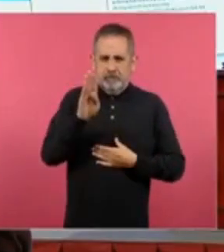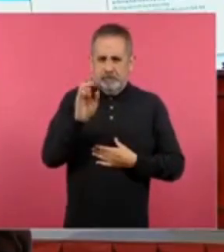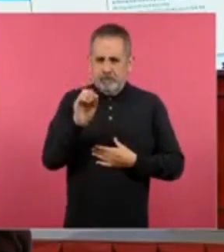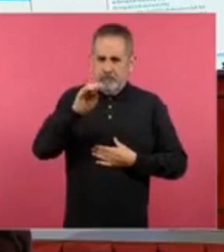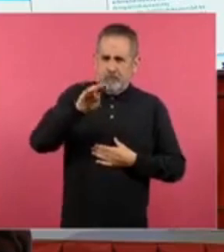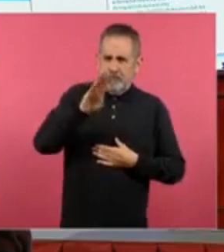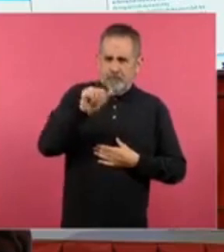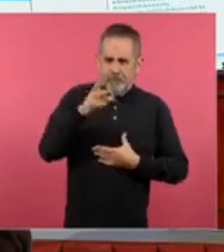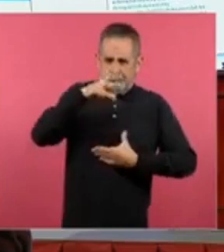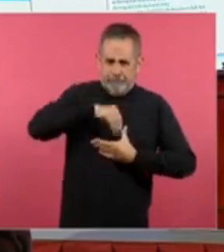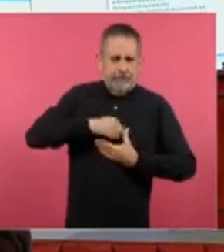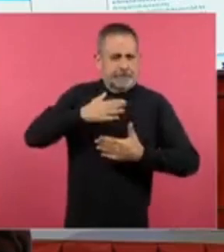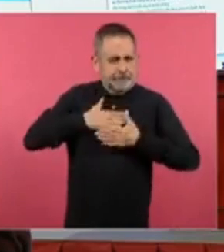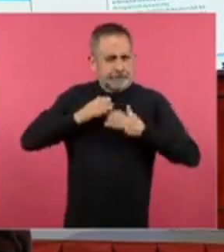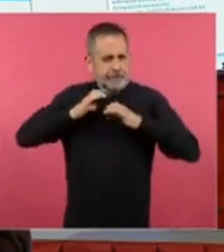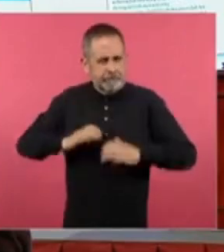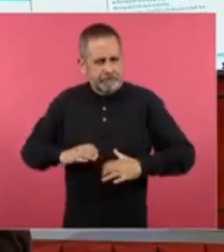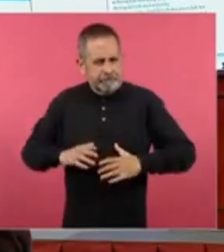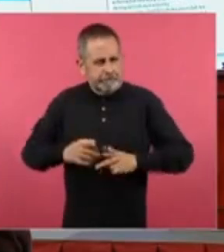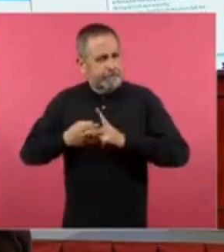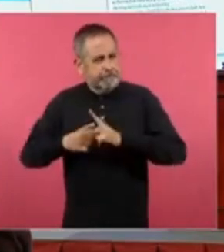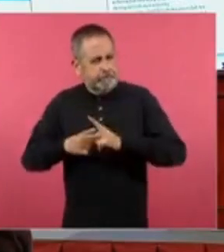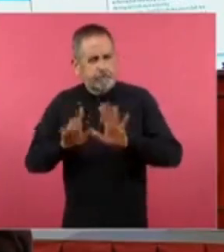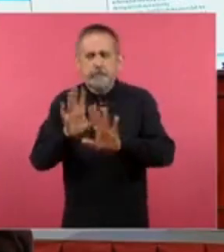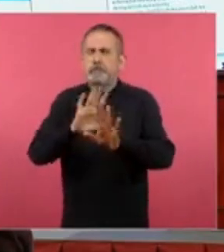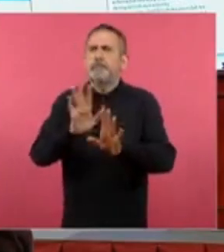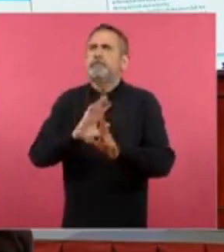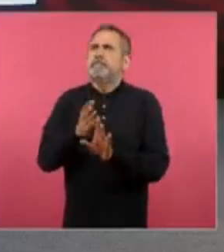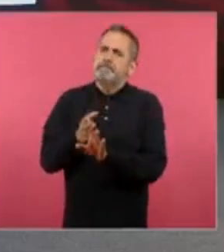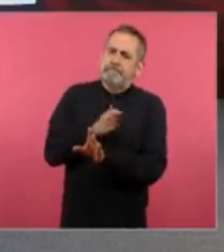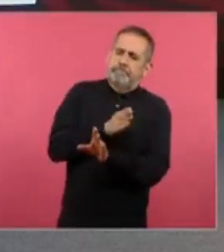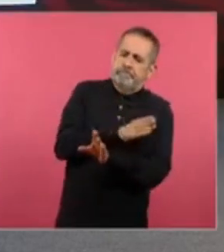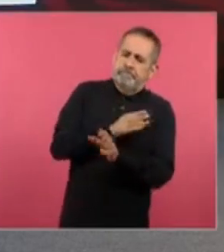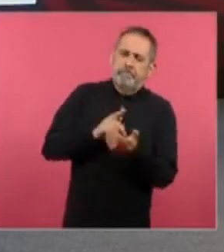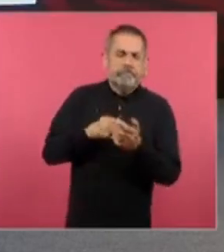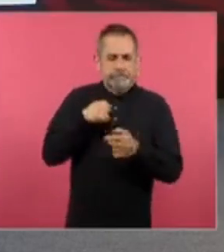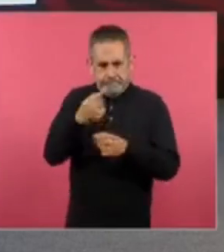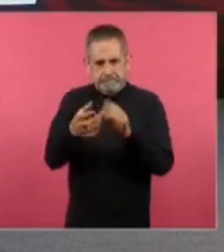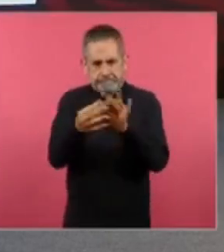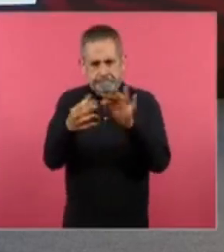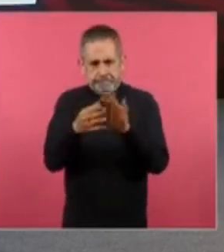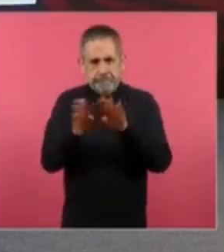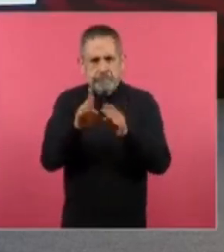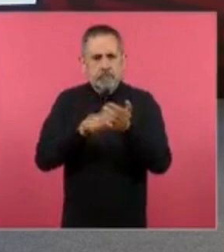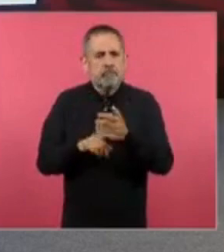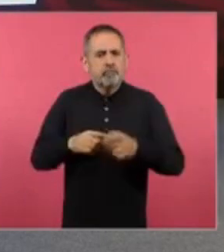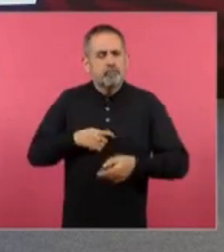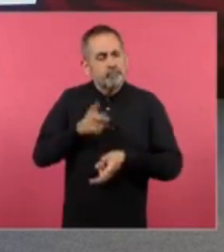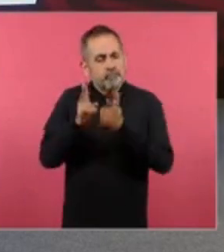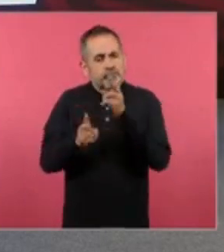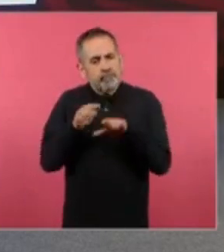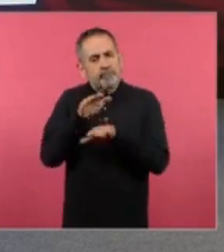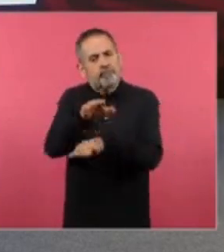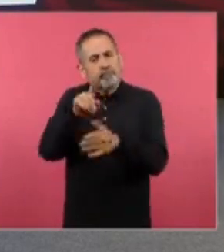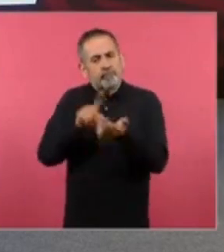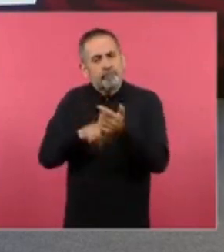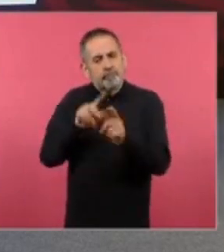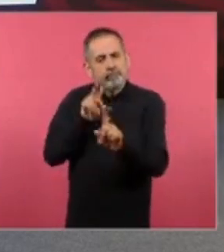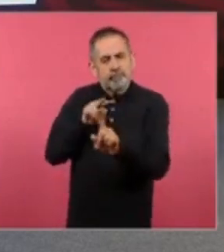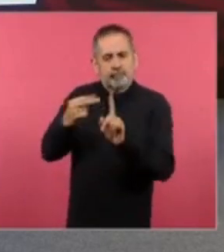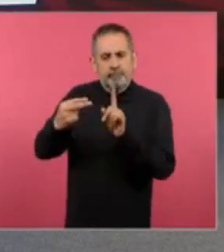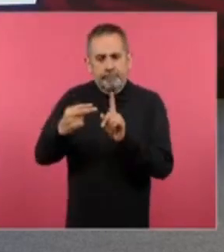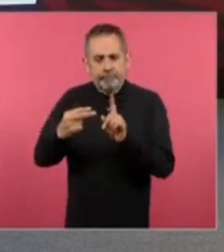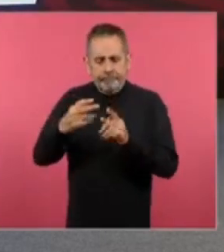inicia. Bueno, antes de esto sí les quisiera comentar que voy a hablar desde la mirada de